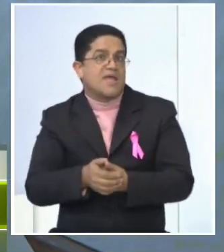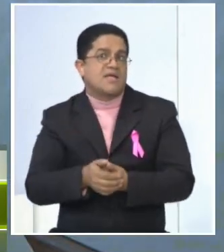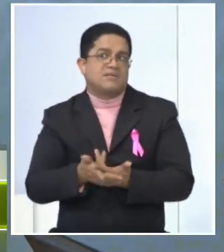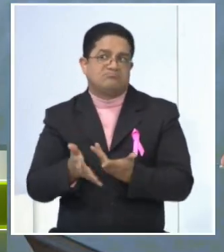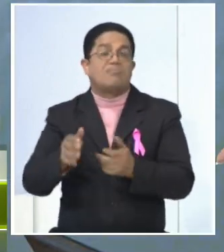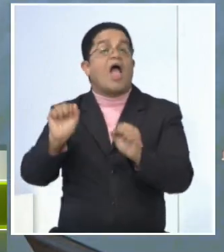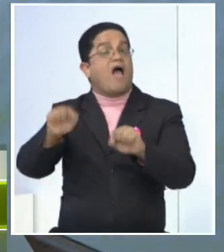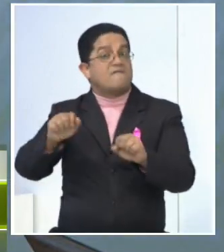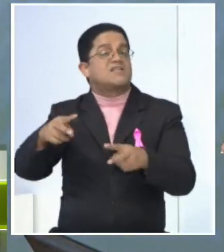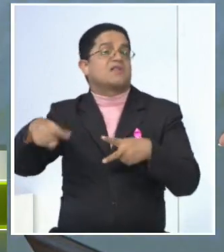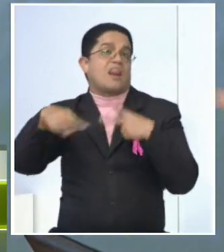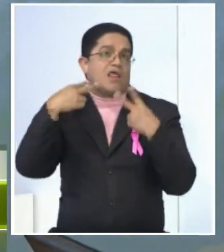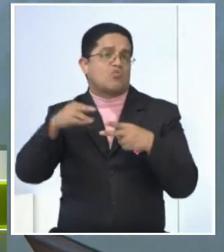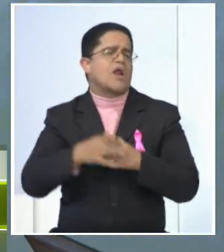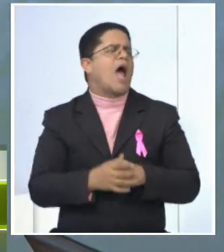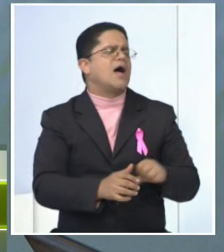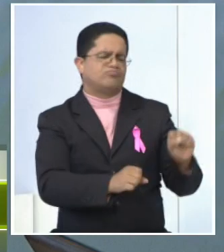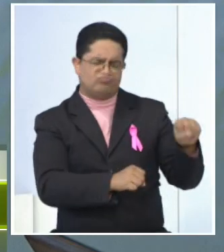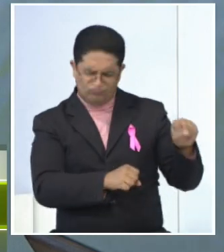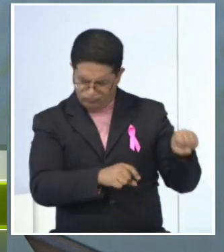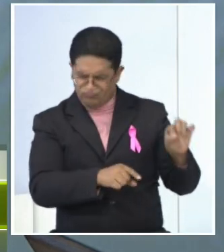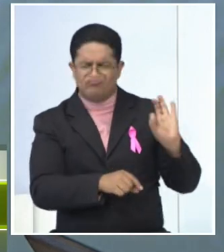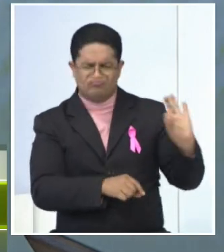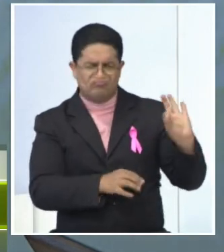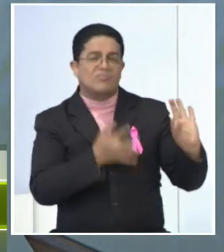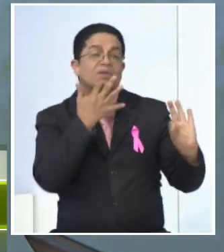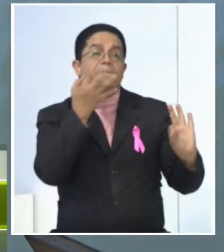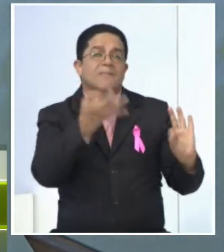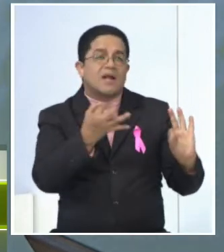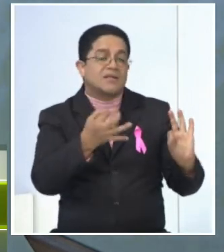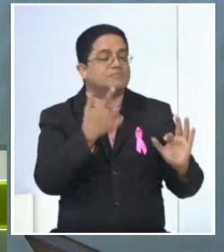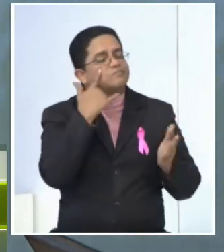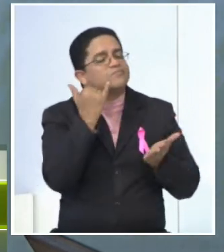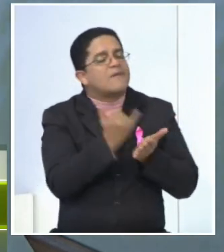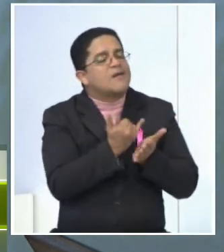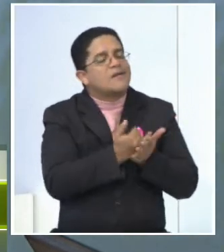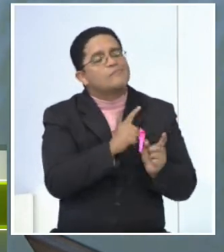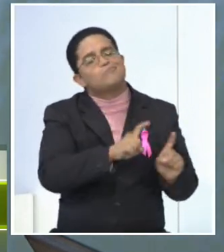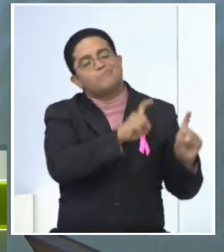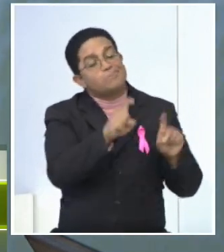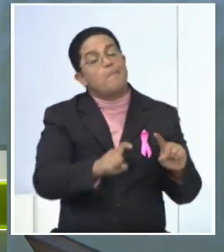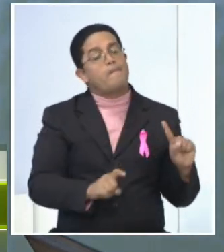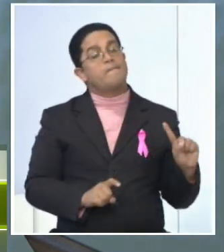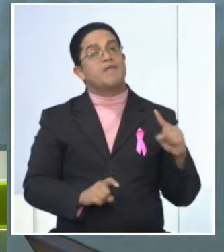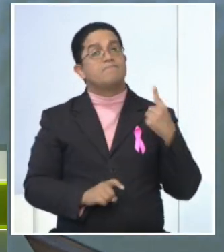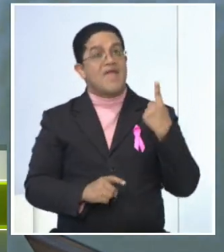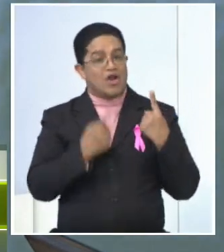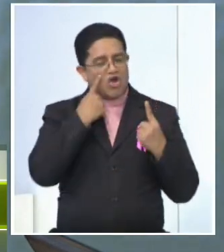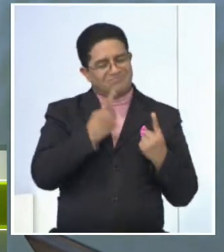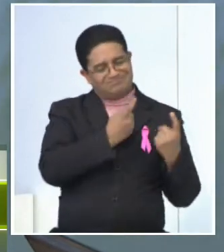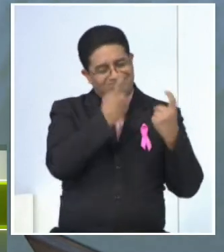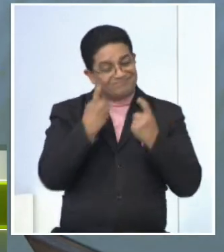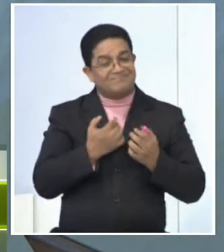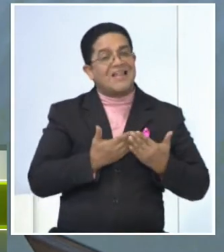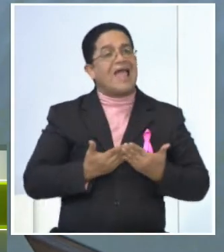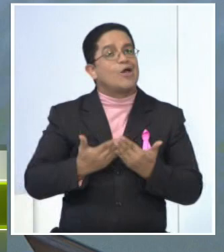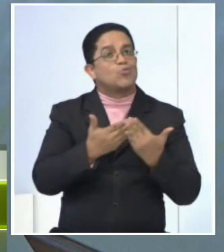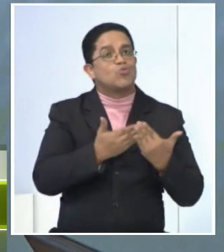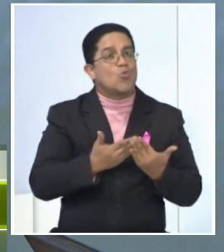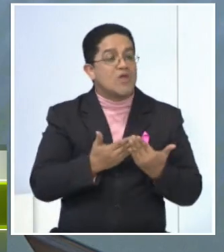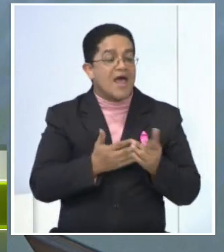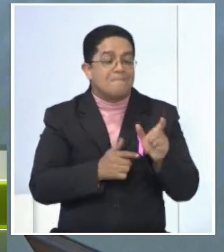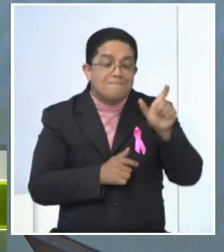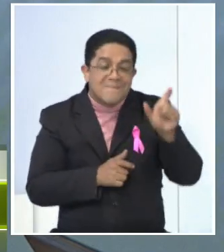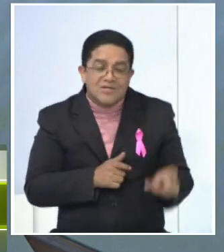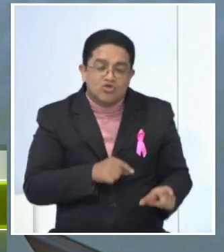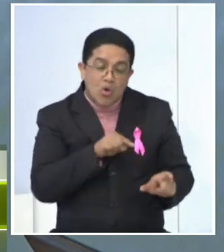los restaurantes, por eso lo digo. Es muy frecuente, sí, entonces hay que verificar lo que tiene el paciente. Por eso es que yo siempre le digo a la gente que hay que estudiarlo. Lo más importante es estudiar al